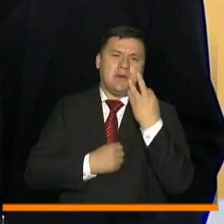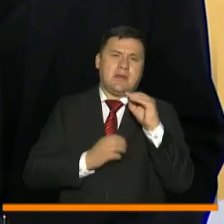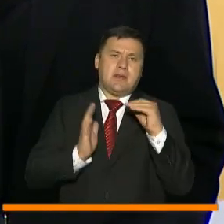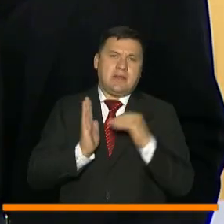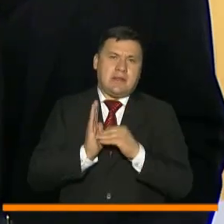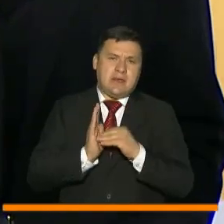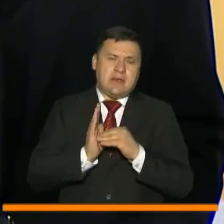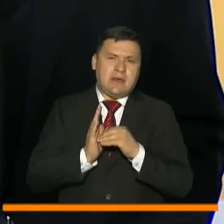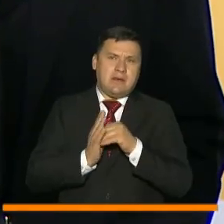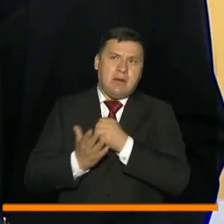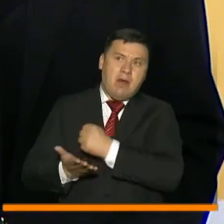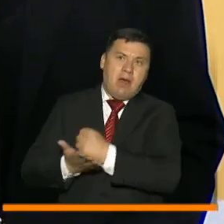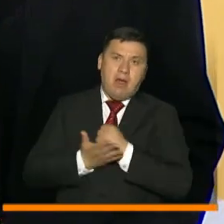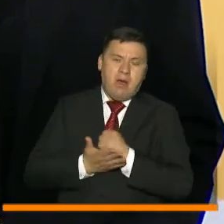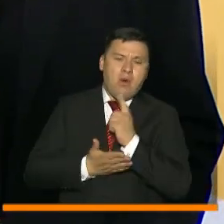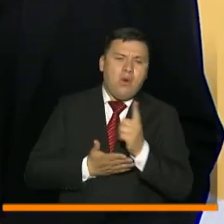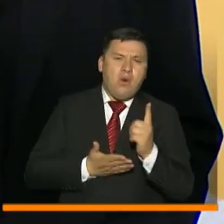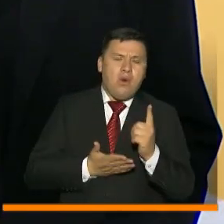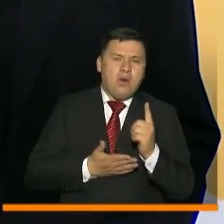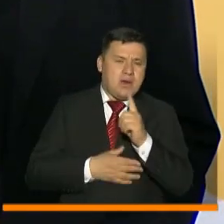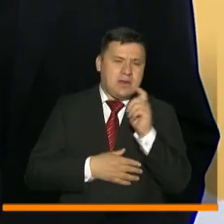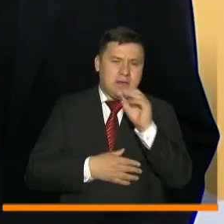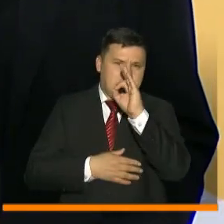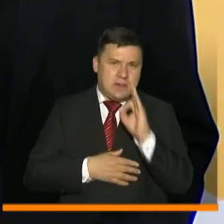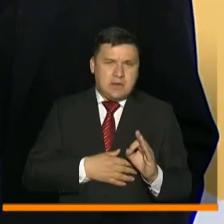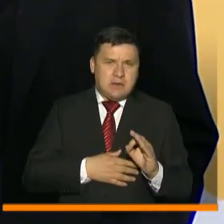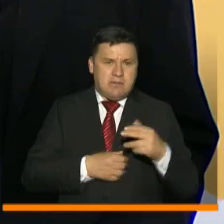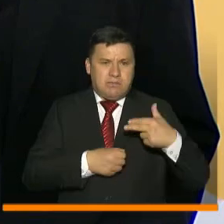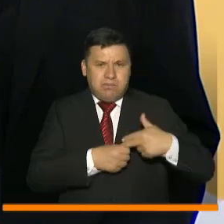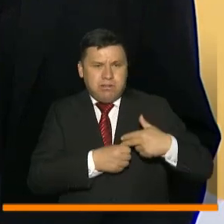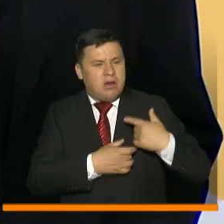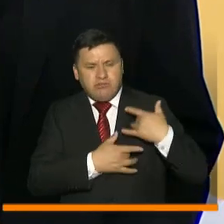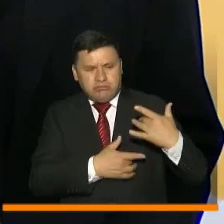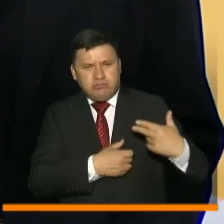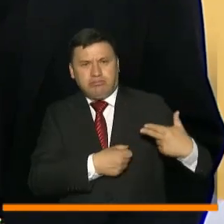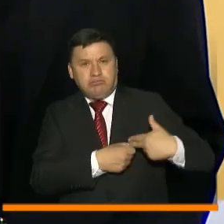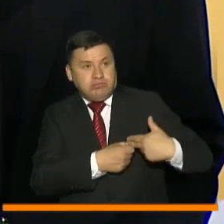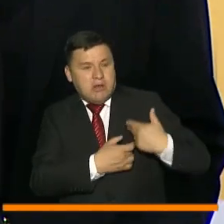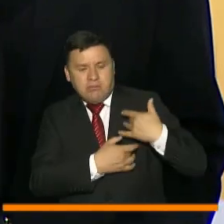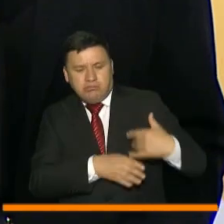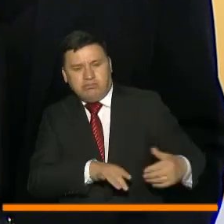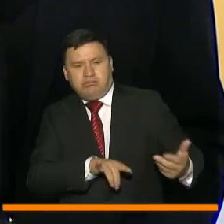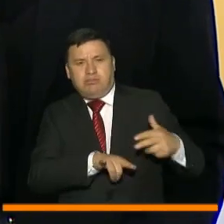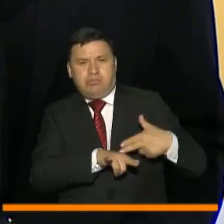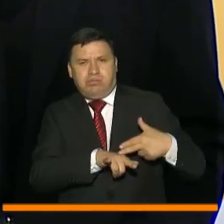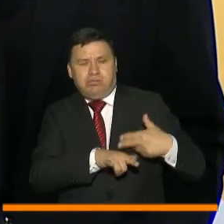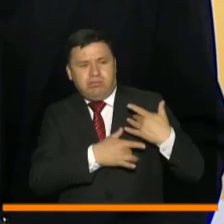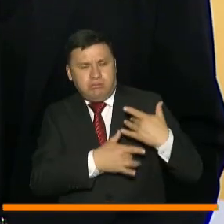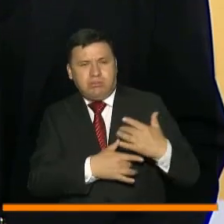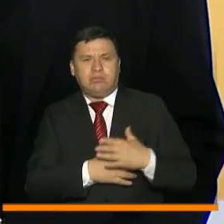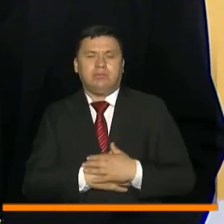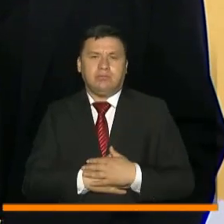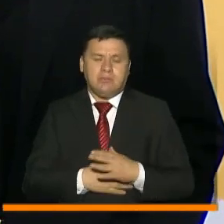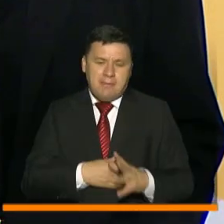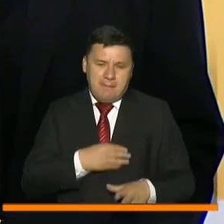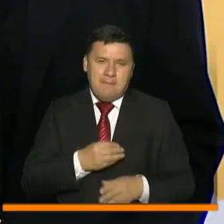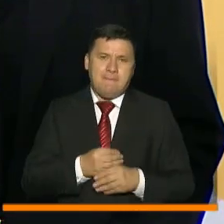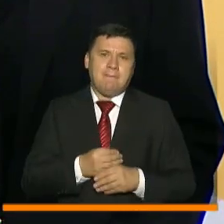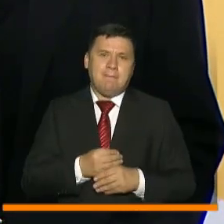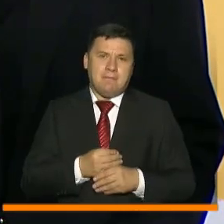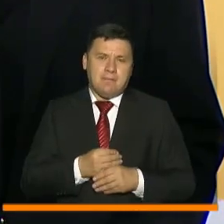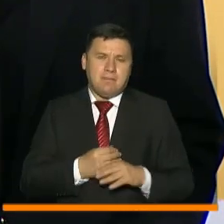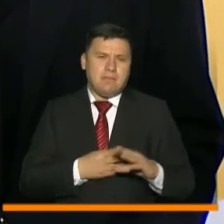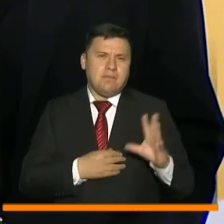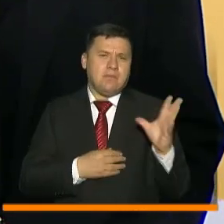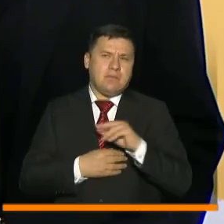galones de ACPM para cubrir el 100% del combustible requerido para la distribución de algunos de estos mercados. Y adicionalmente, a